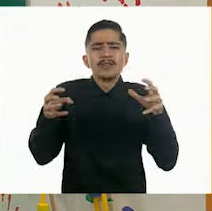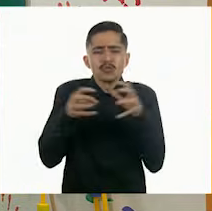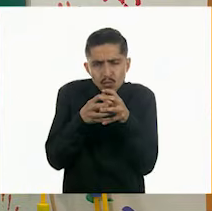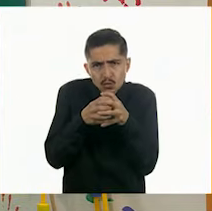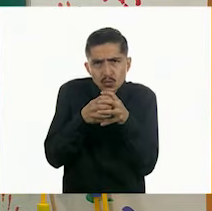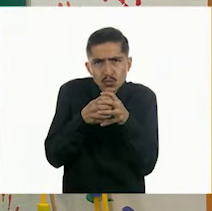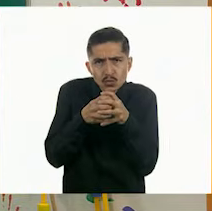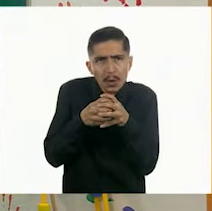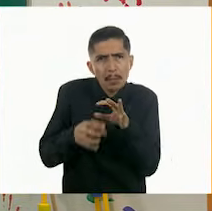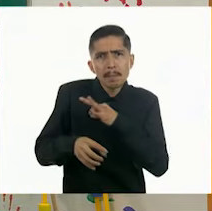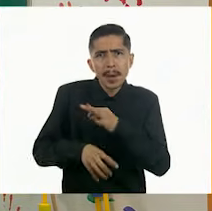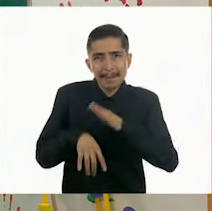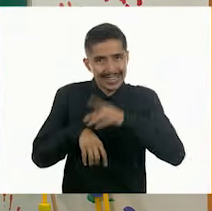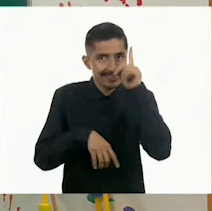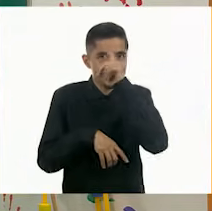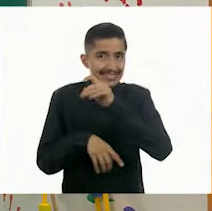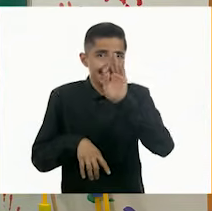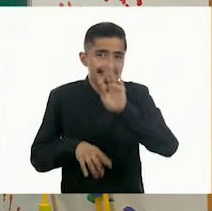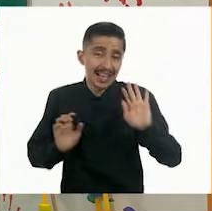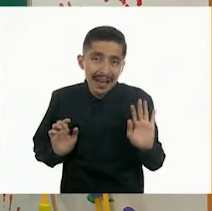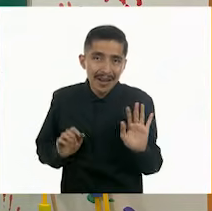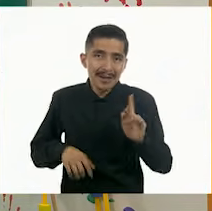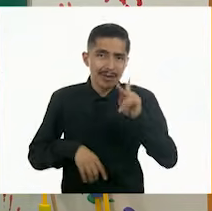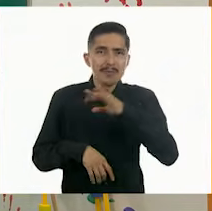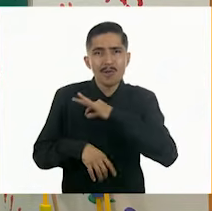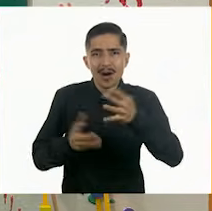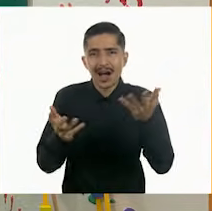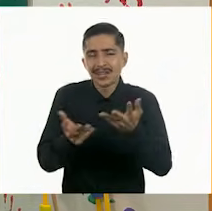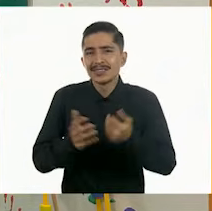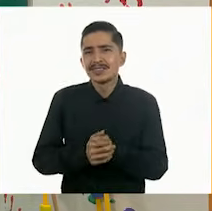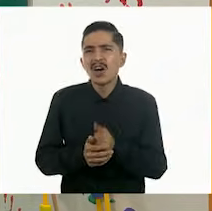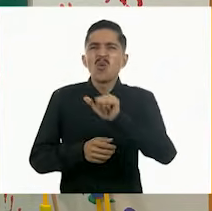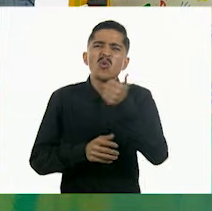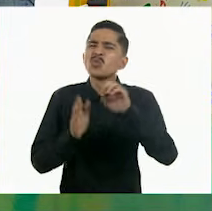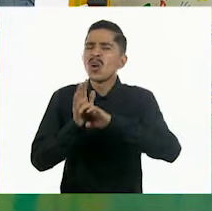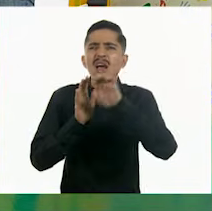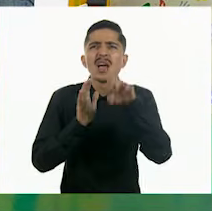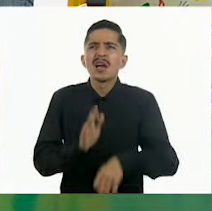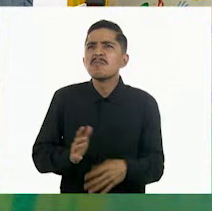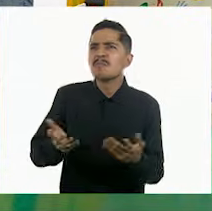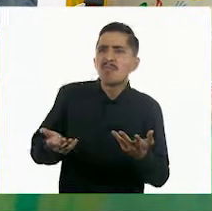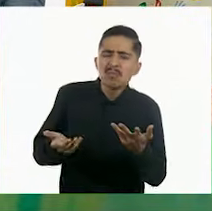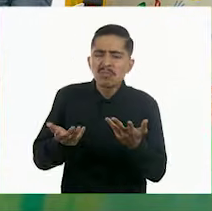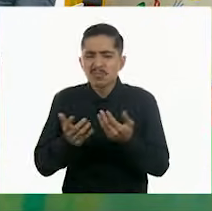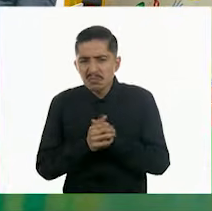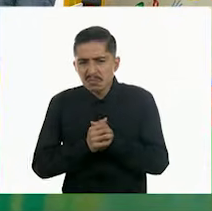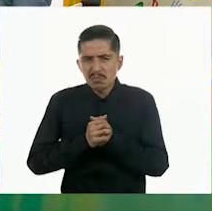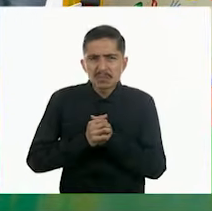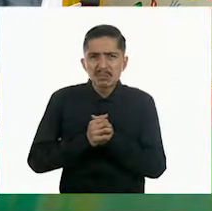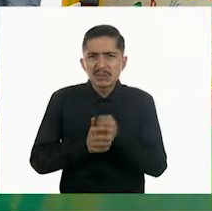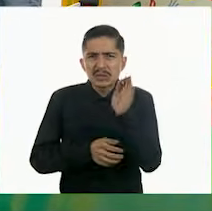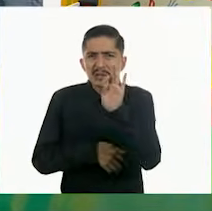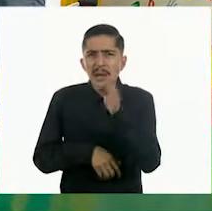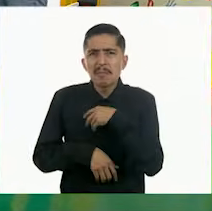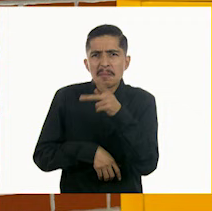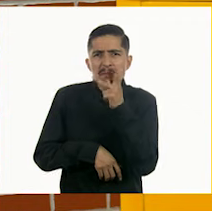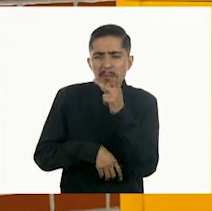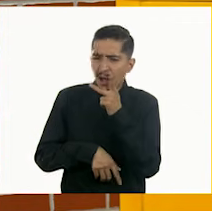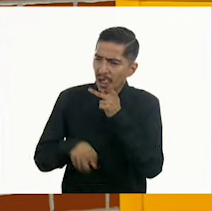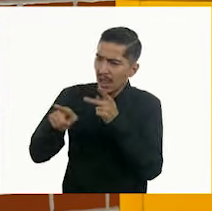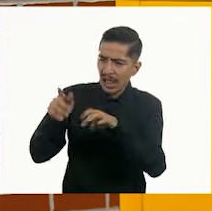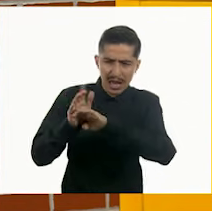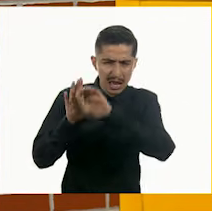chiquita. Quizás sea más difícil, Pero lo podemos hacer. A ver, ¿cómo qué otro ejemplo? ejemplo, si mi papá, por ejemplo,